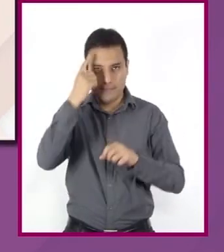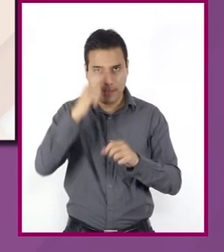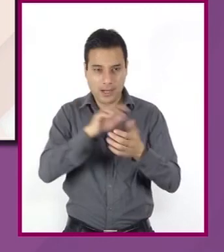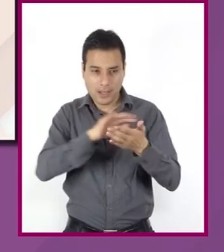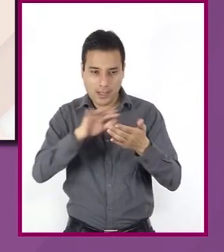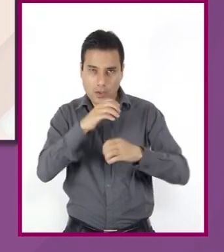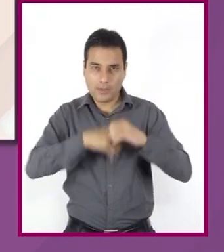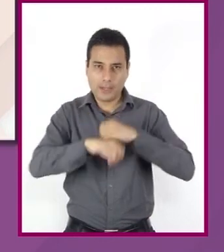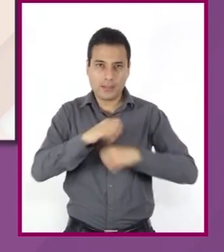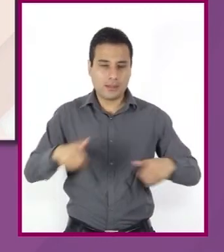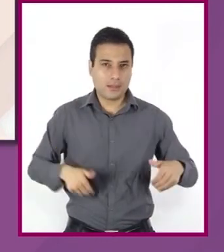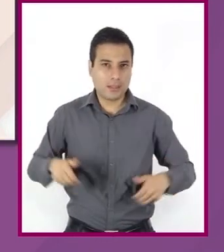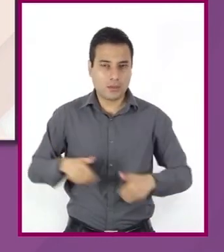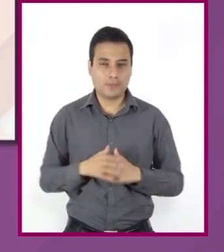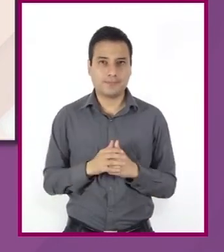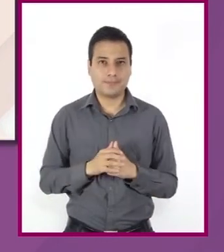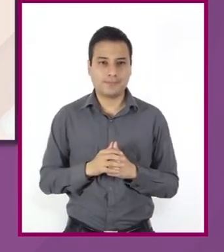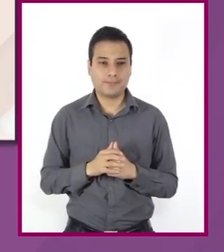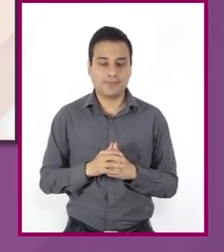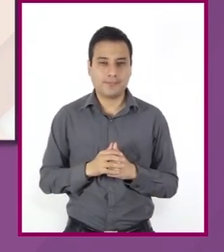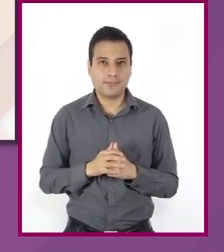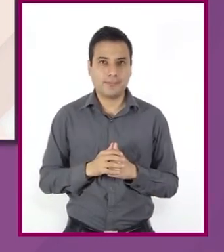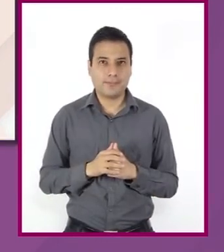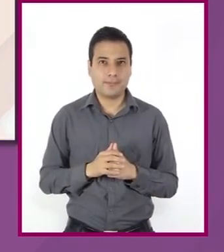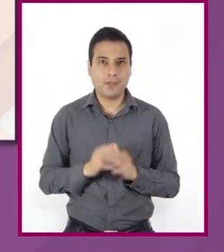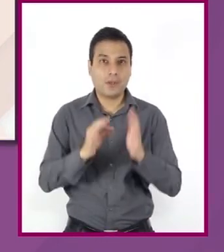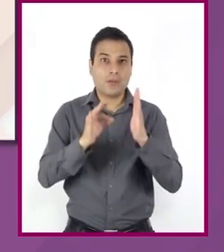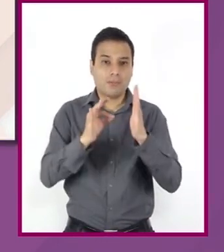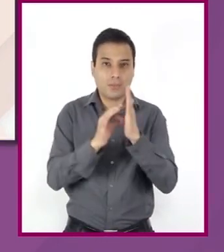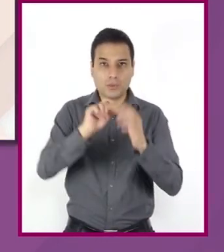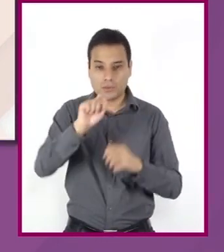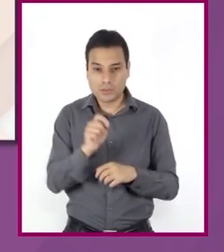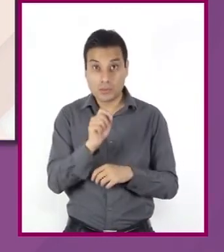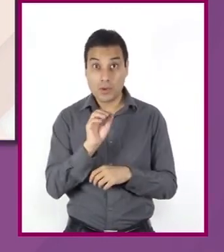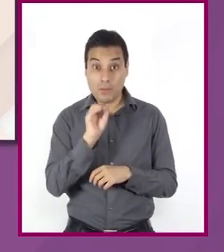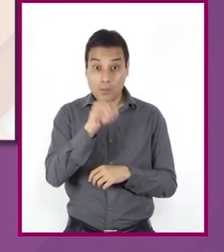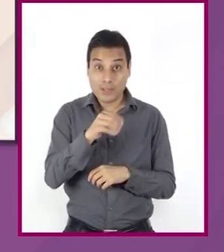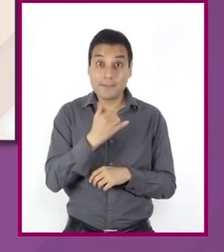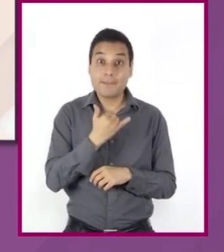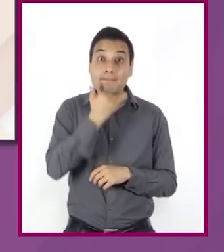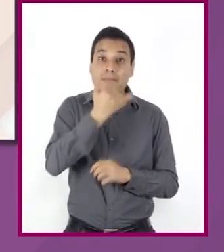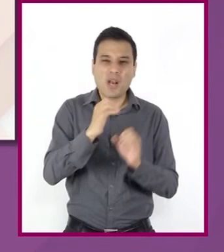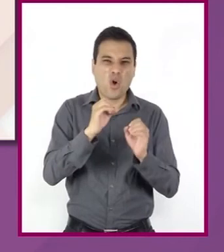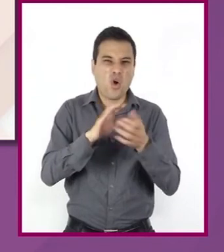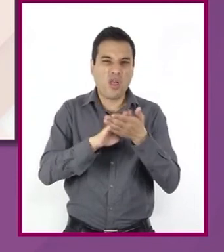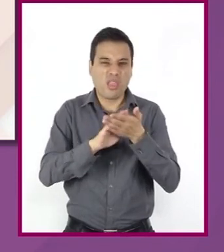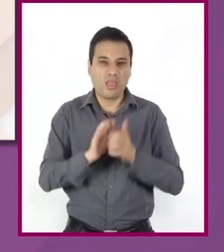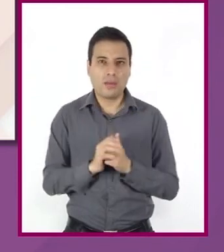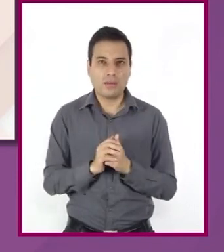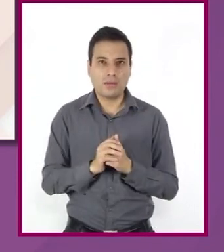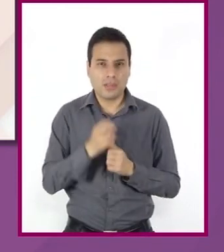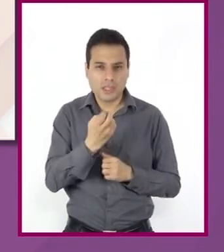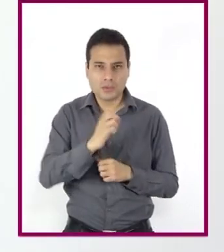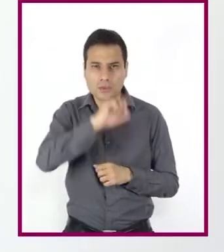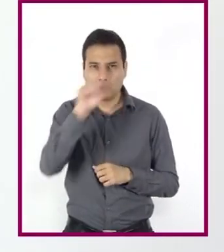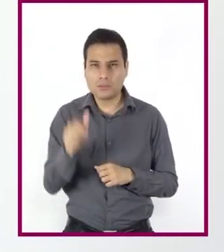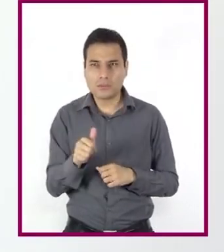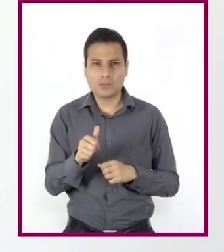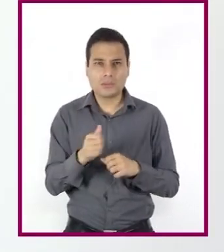dramático? Un signo de puntuación mal colocado u omitido, ¿cómo podría impactar a un